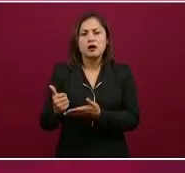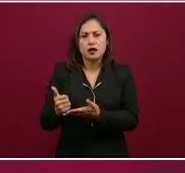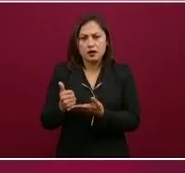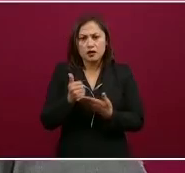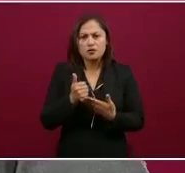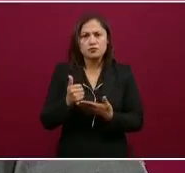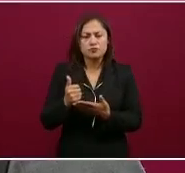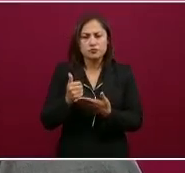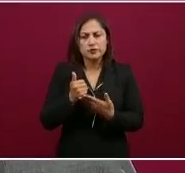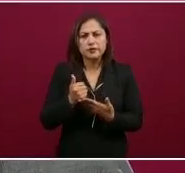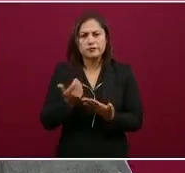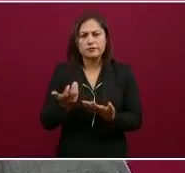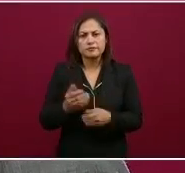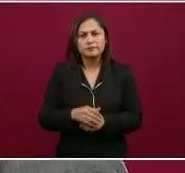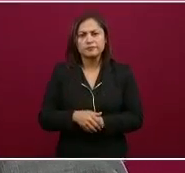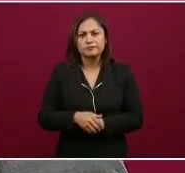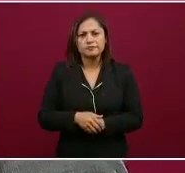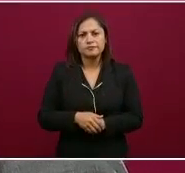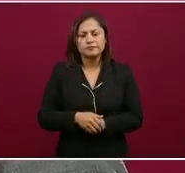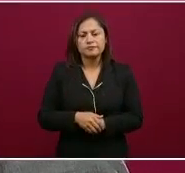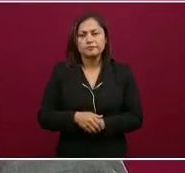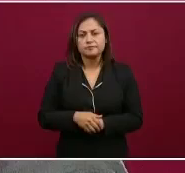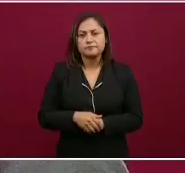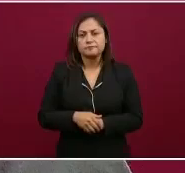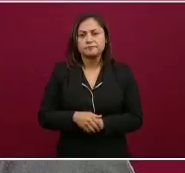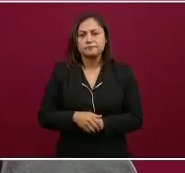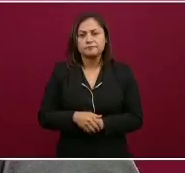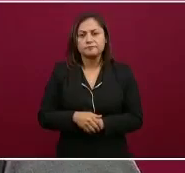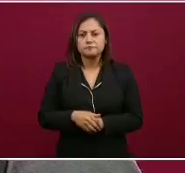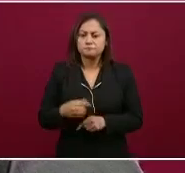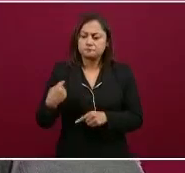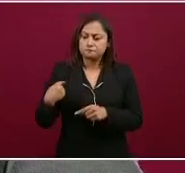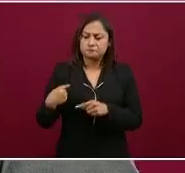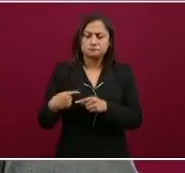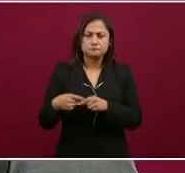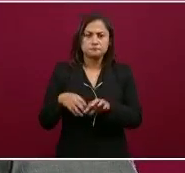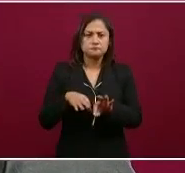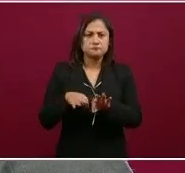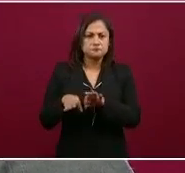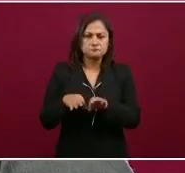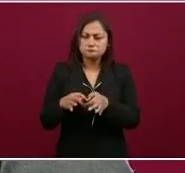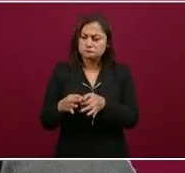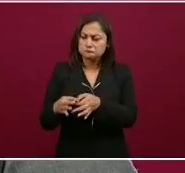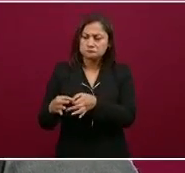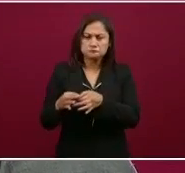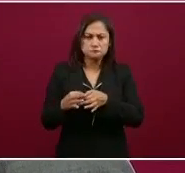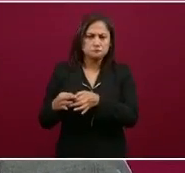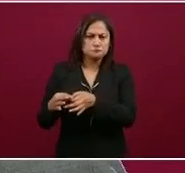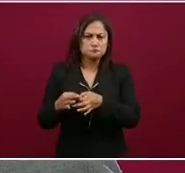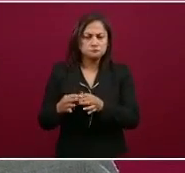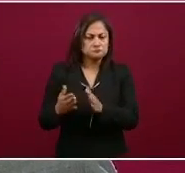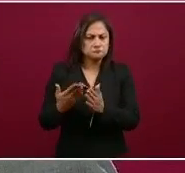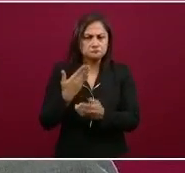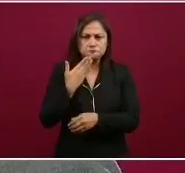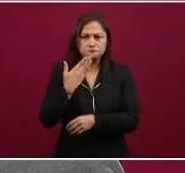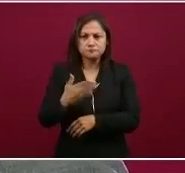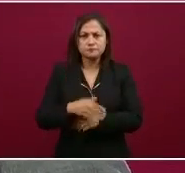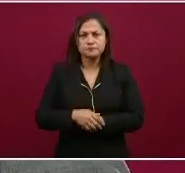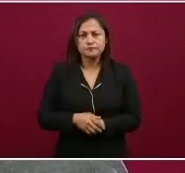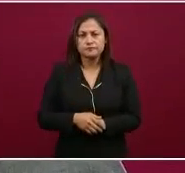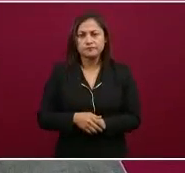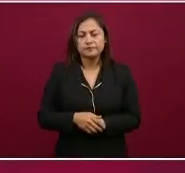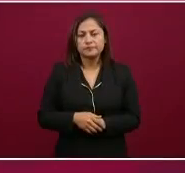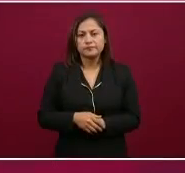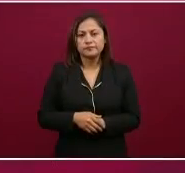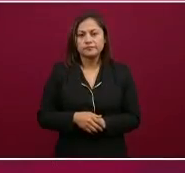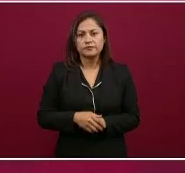se ha trabajado de manera coordinada y pues yo creo que hoy vamos